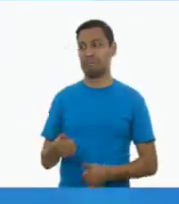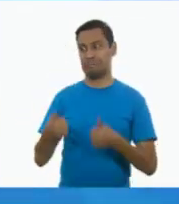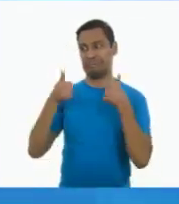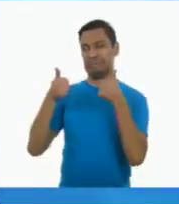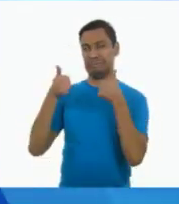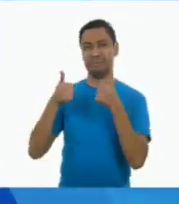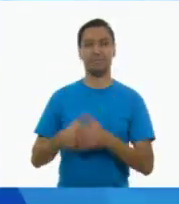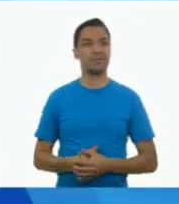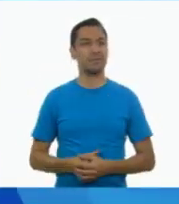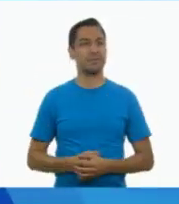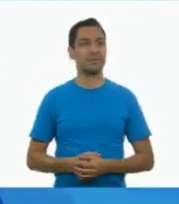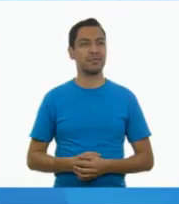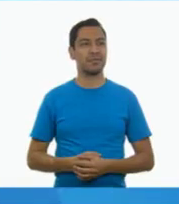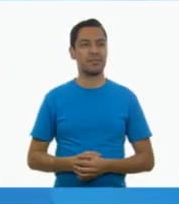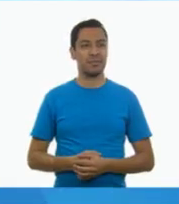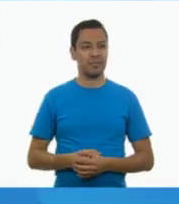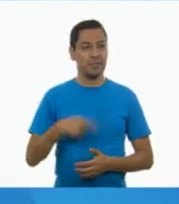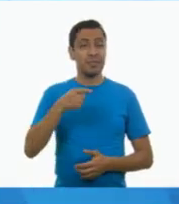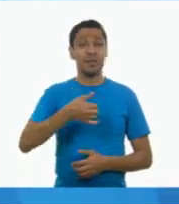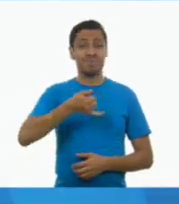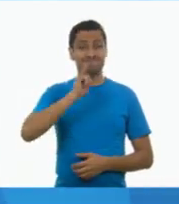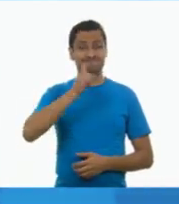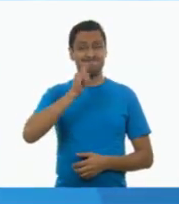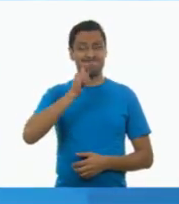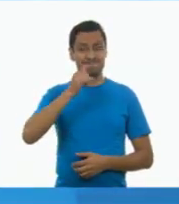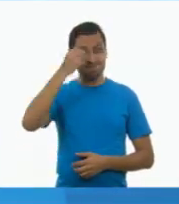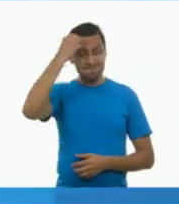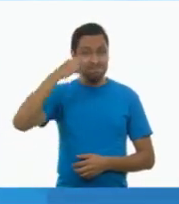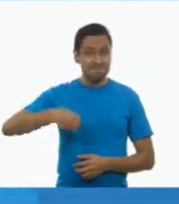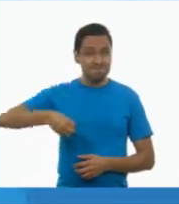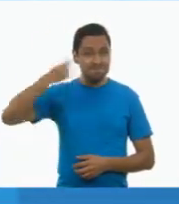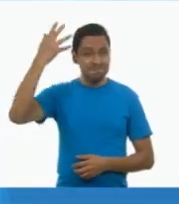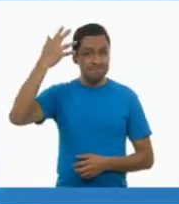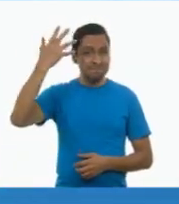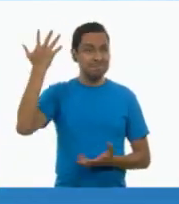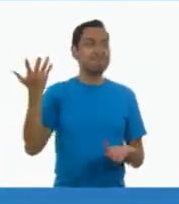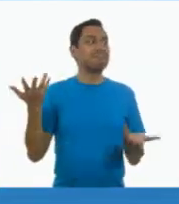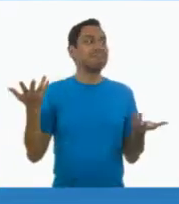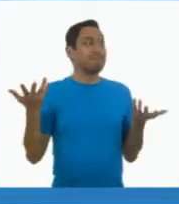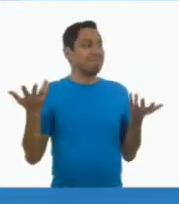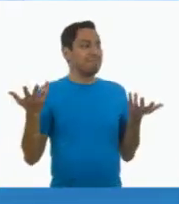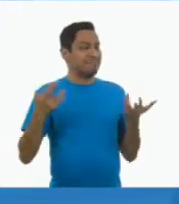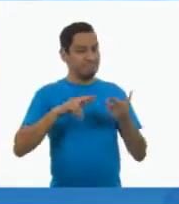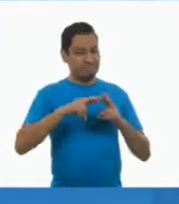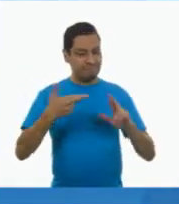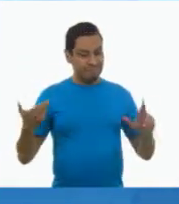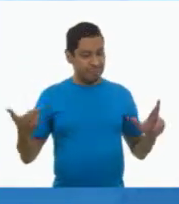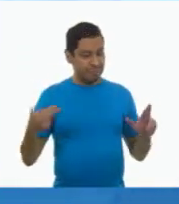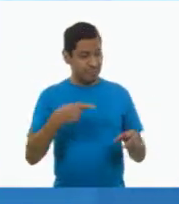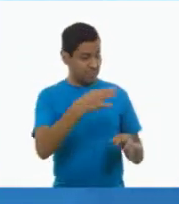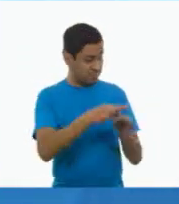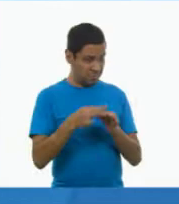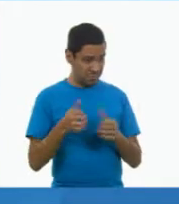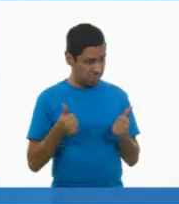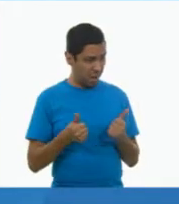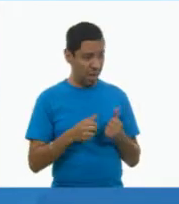Sí. Ay, la cantimplora se me olvidó pedirse la Leonor. No, para nada. Bueno, a ver, ¿tú llevas la